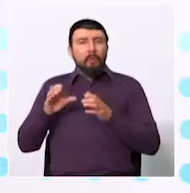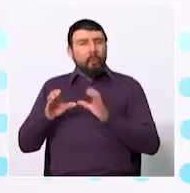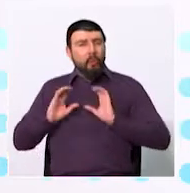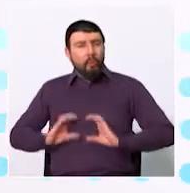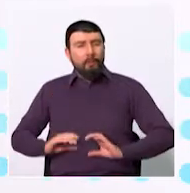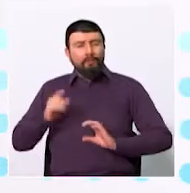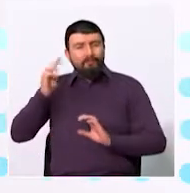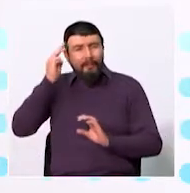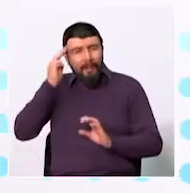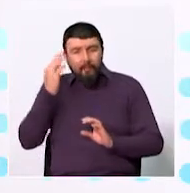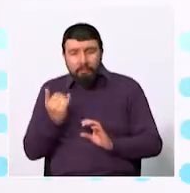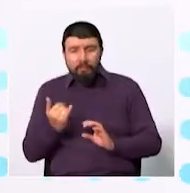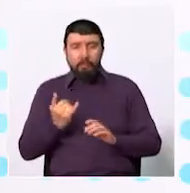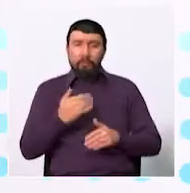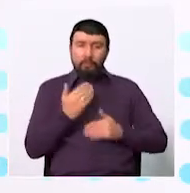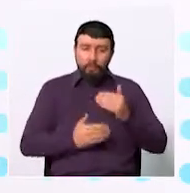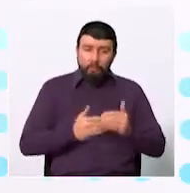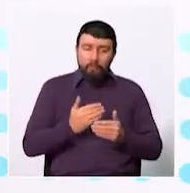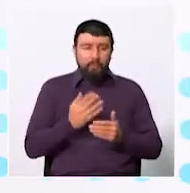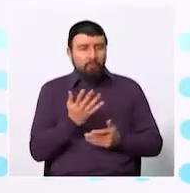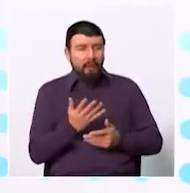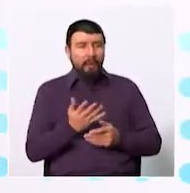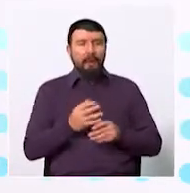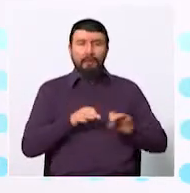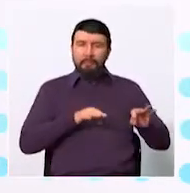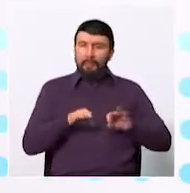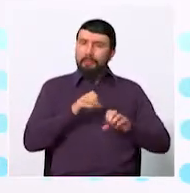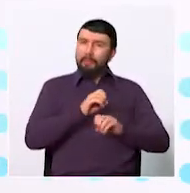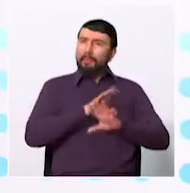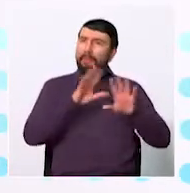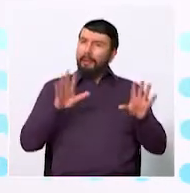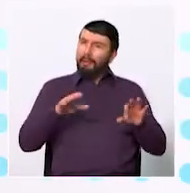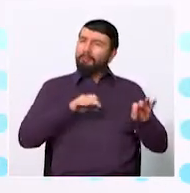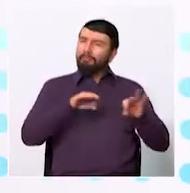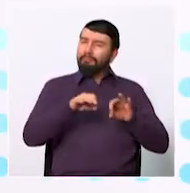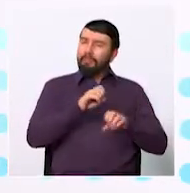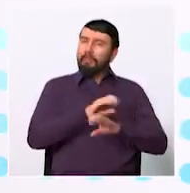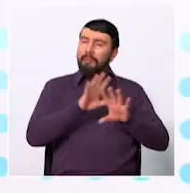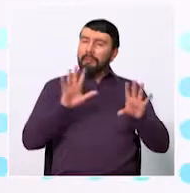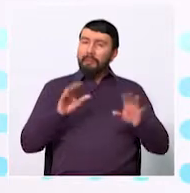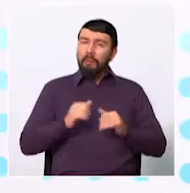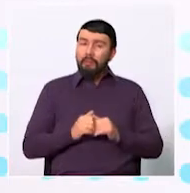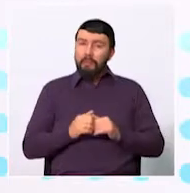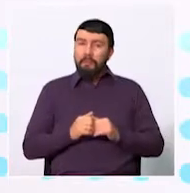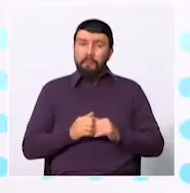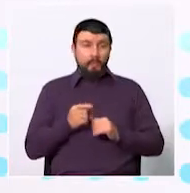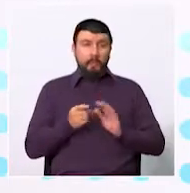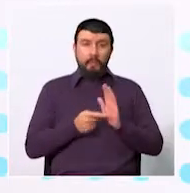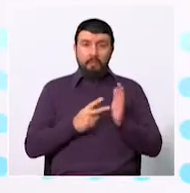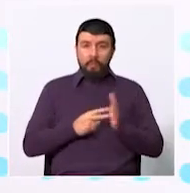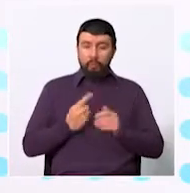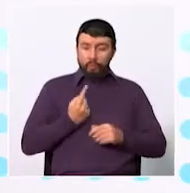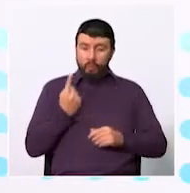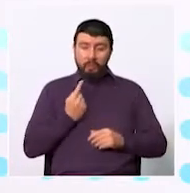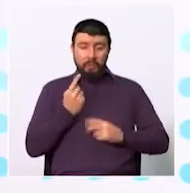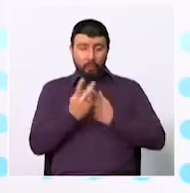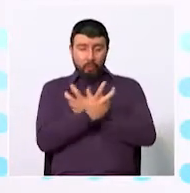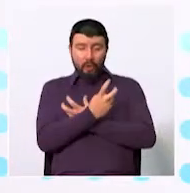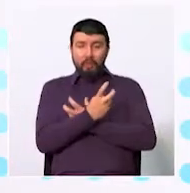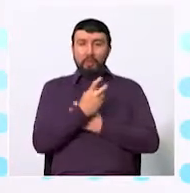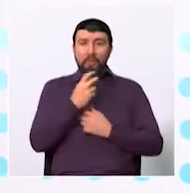complicarnos con otro tipo de explicaciones quiero decir con esto que nosotros no solamente somos carne y hueso